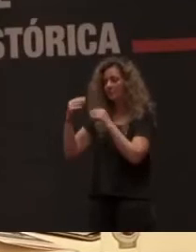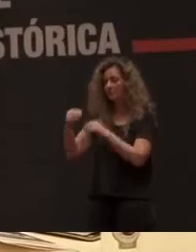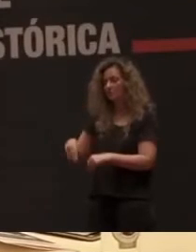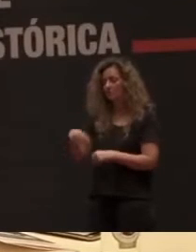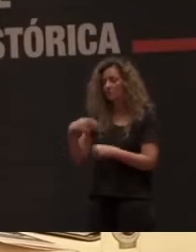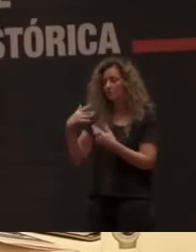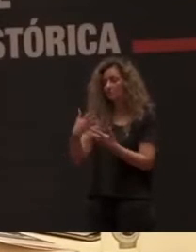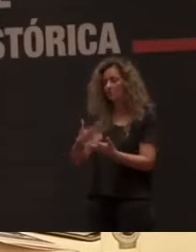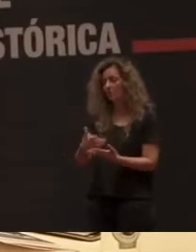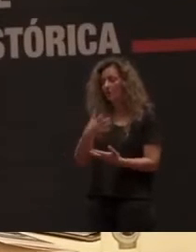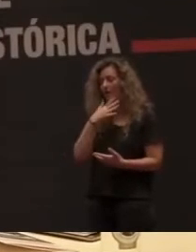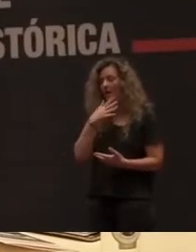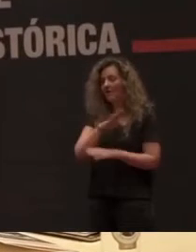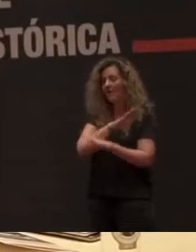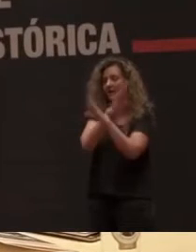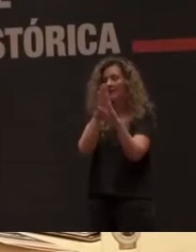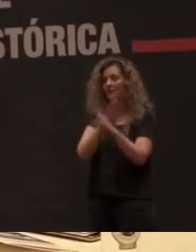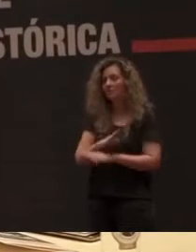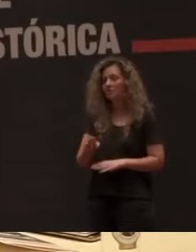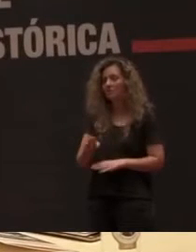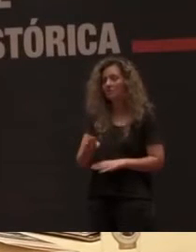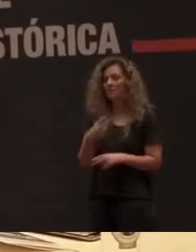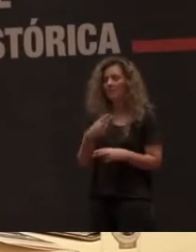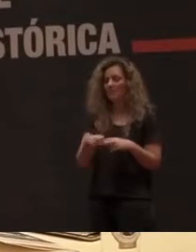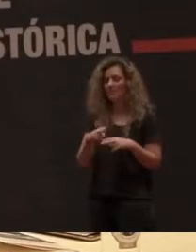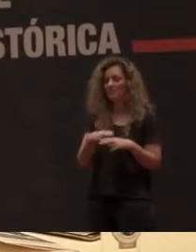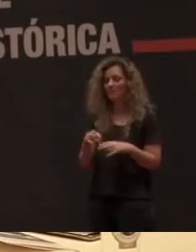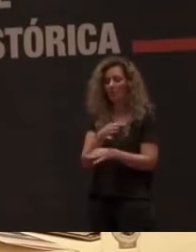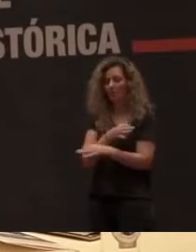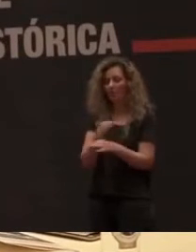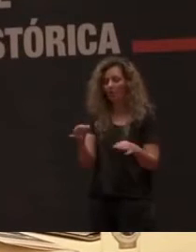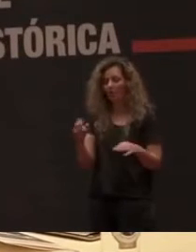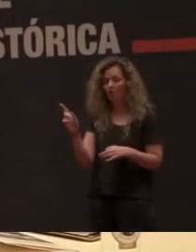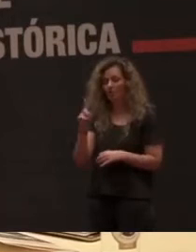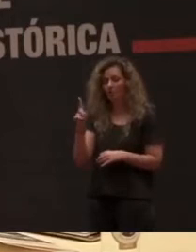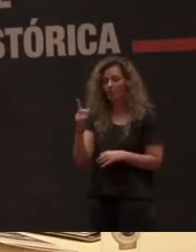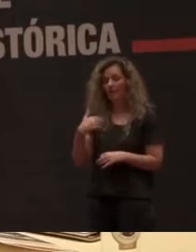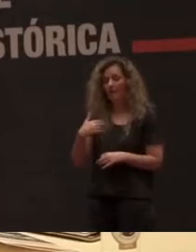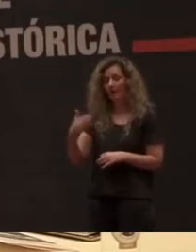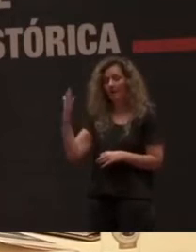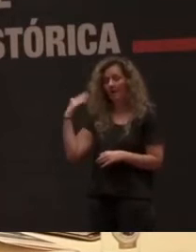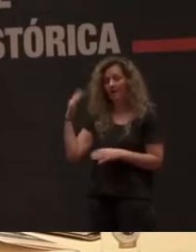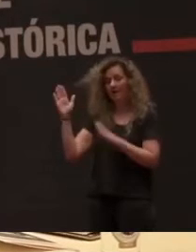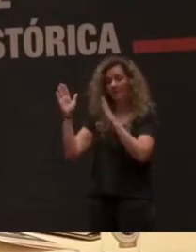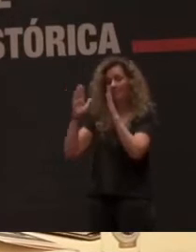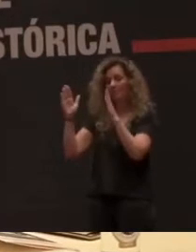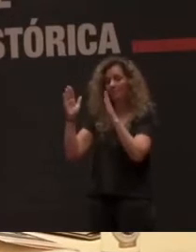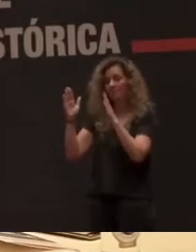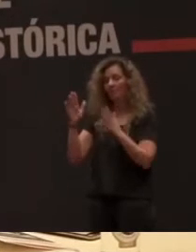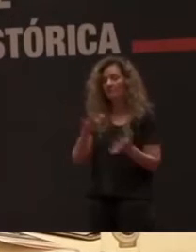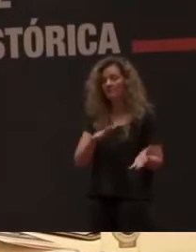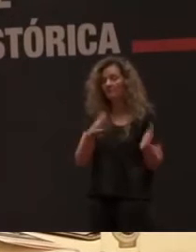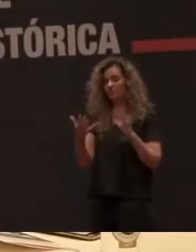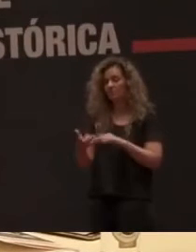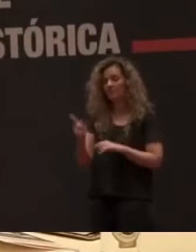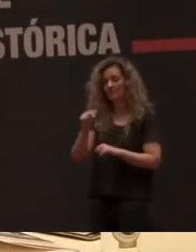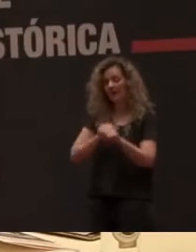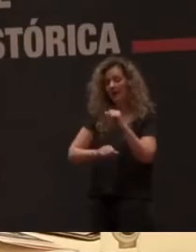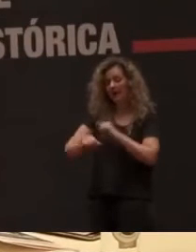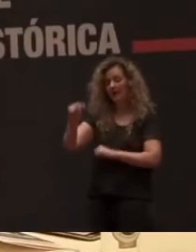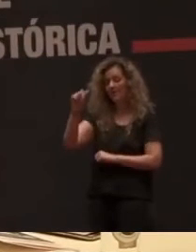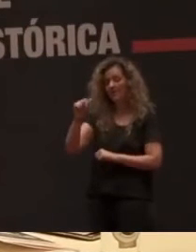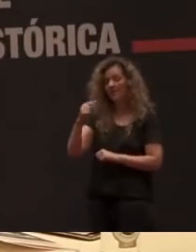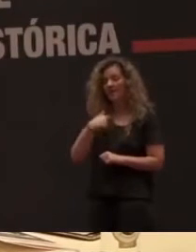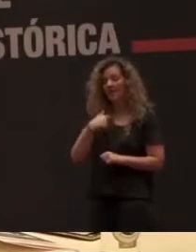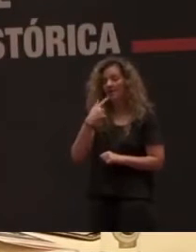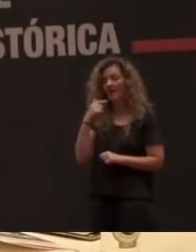que xa que non resultaba políticamente correcto na propia momento de transición incluso un estudiante, analizar a parte